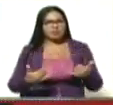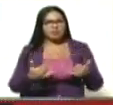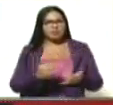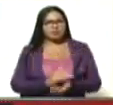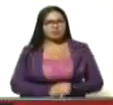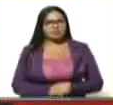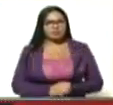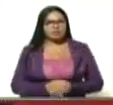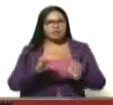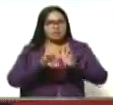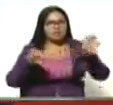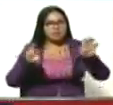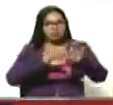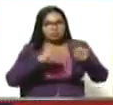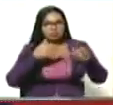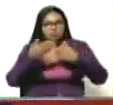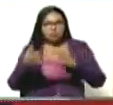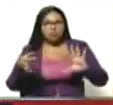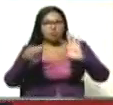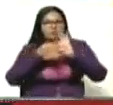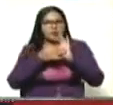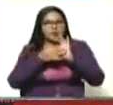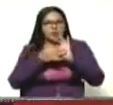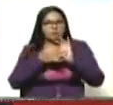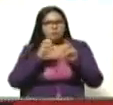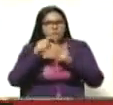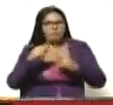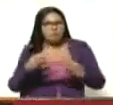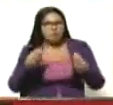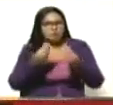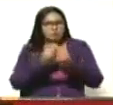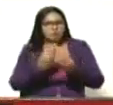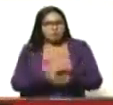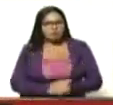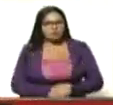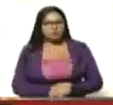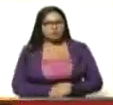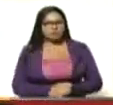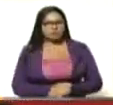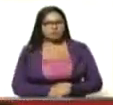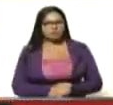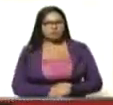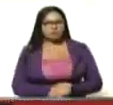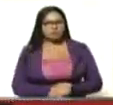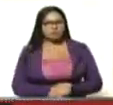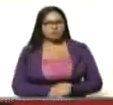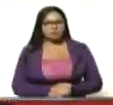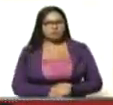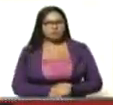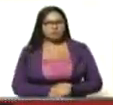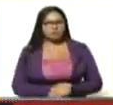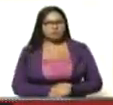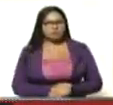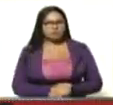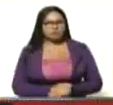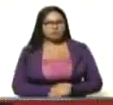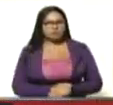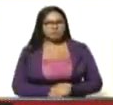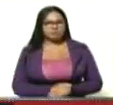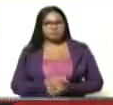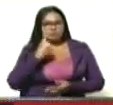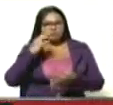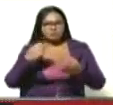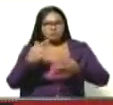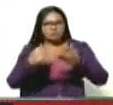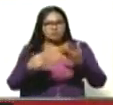to para que podamos unirnos y poner las palabras juntas. I'm not quite sure about the rest of the question. Ah, ella no está segura del